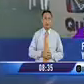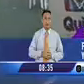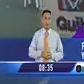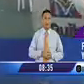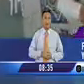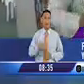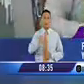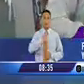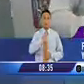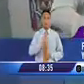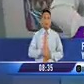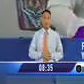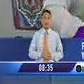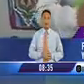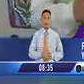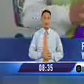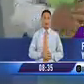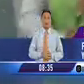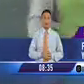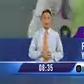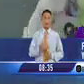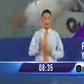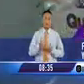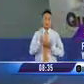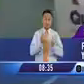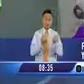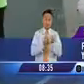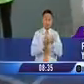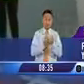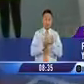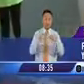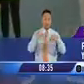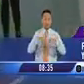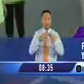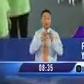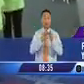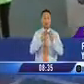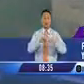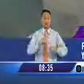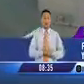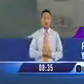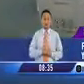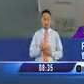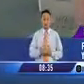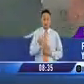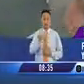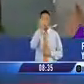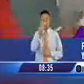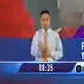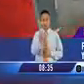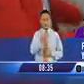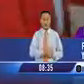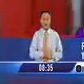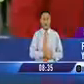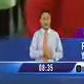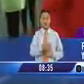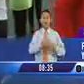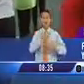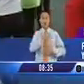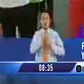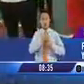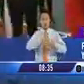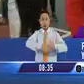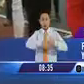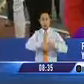yo, para también así, colaborar con los vecinos de las artesanías. Y vamos avanzando. Muy buenos días. Qué gusto conocerle.